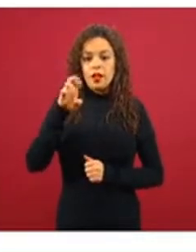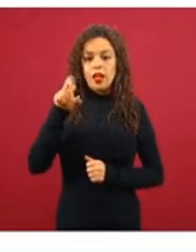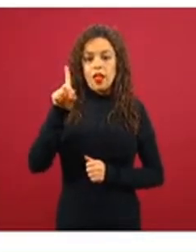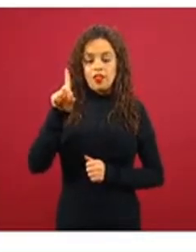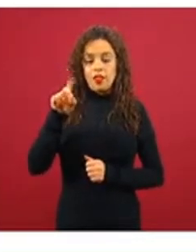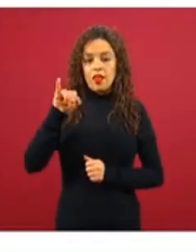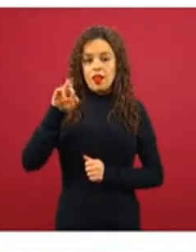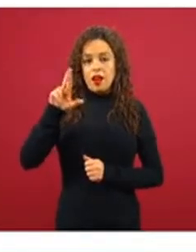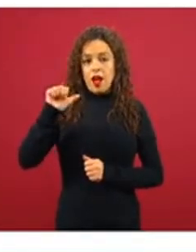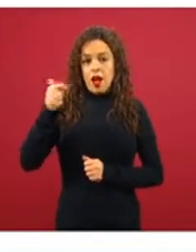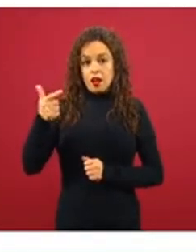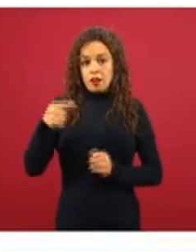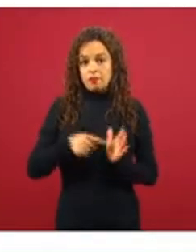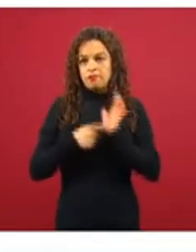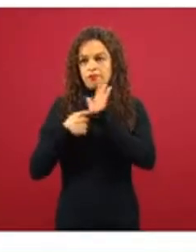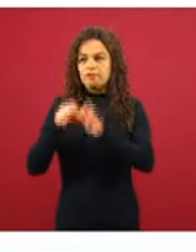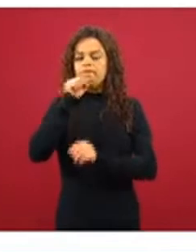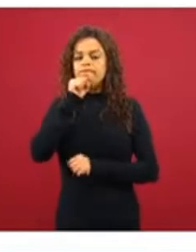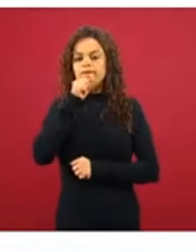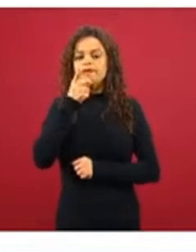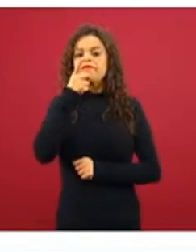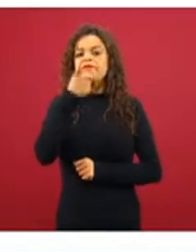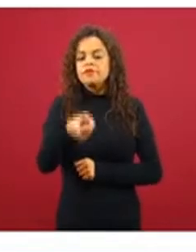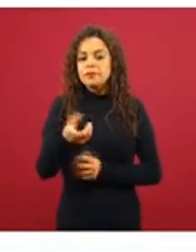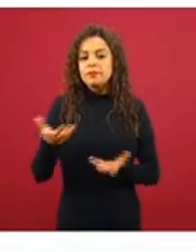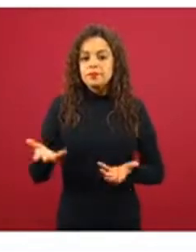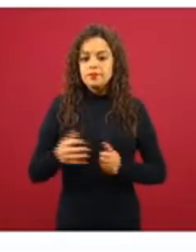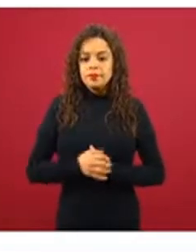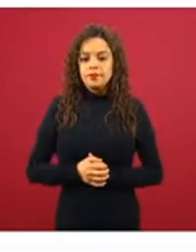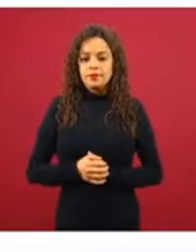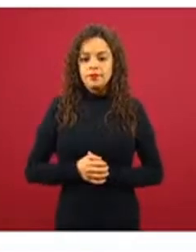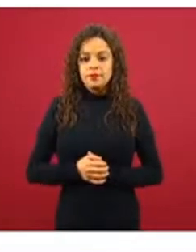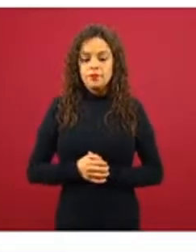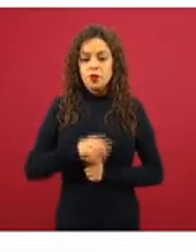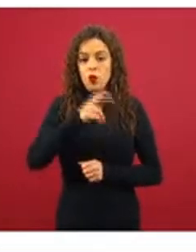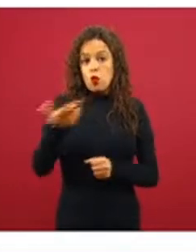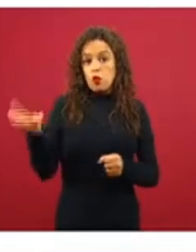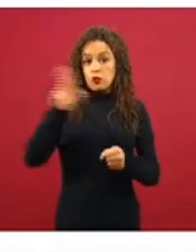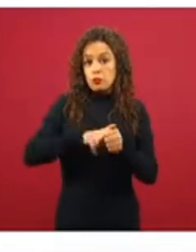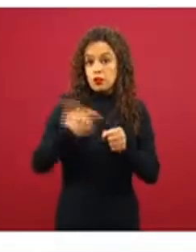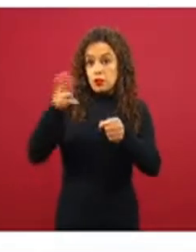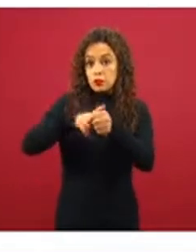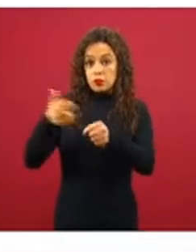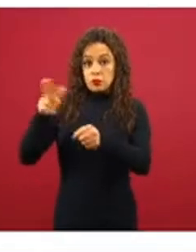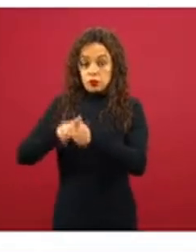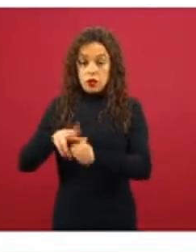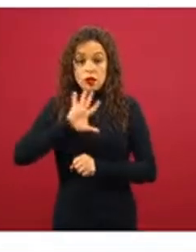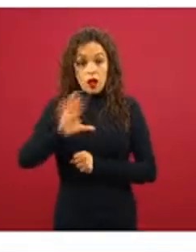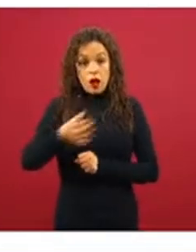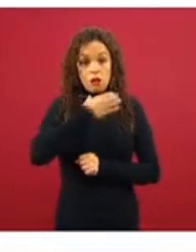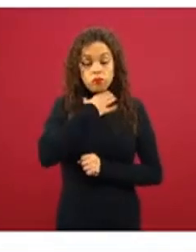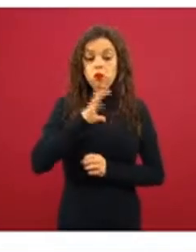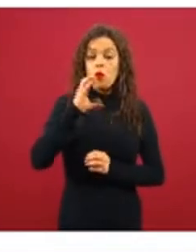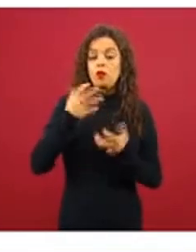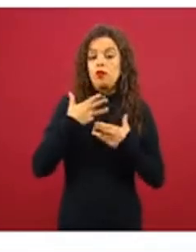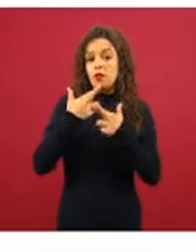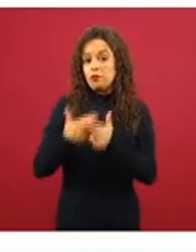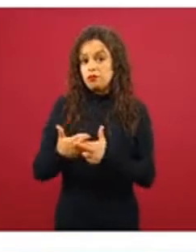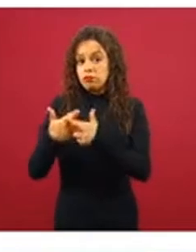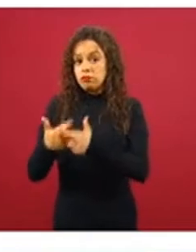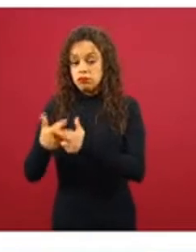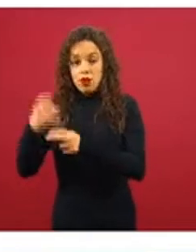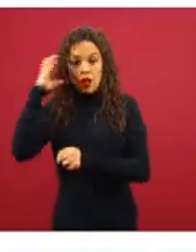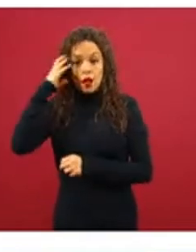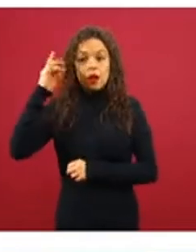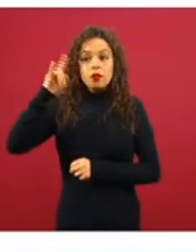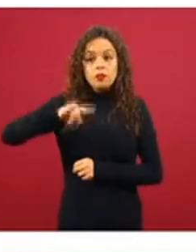nos evidencia la ocupación o disponibilidad hospitalaria dependiendo cómo ésta se encuentre. Este es el reporte del día